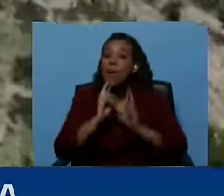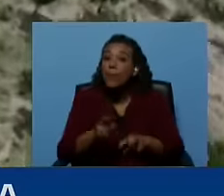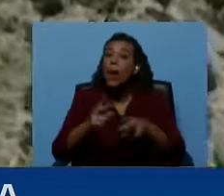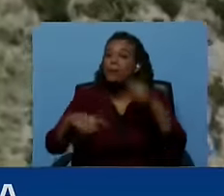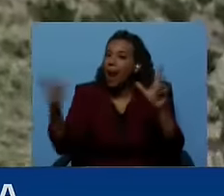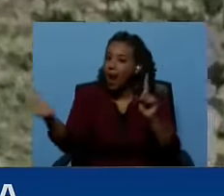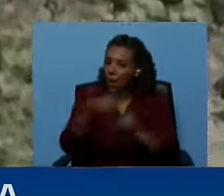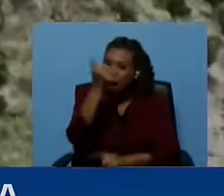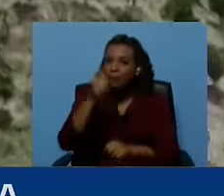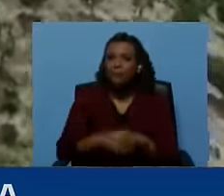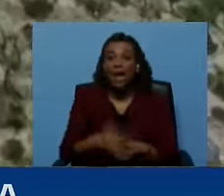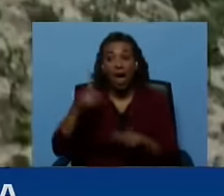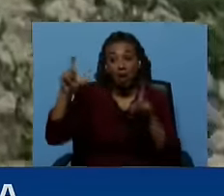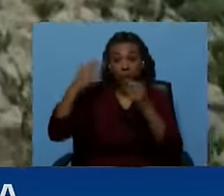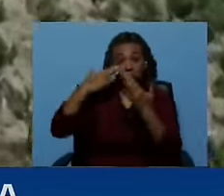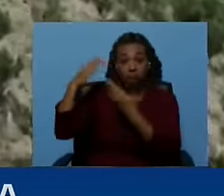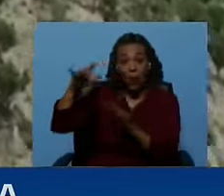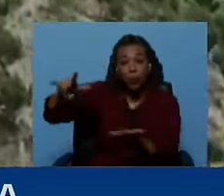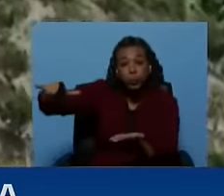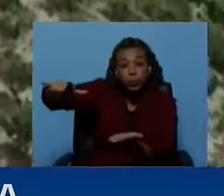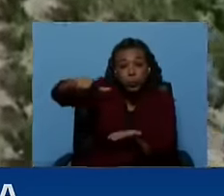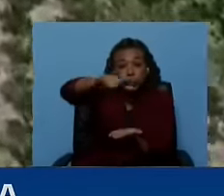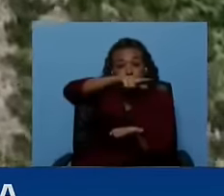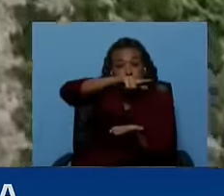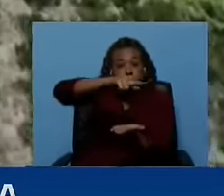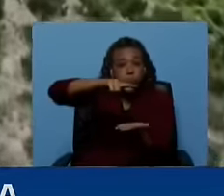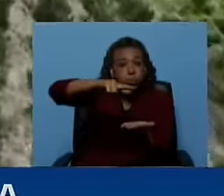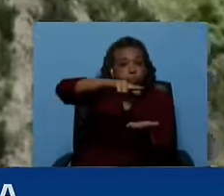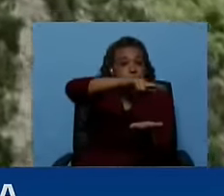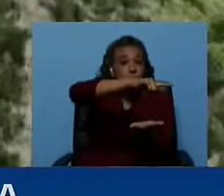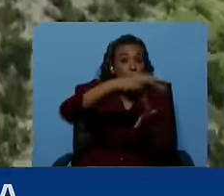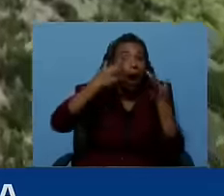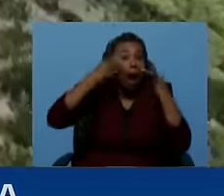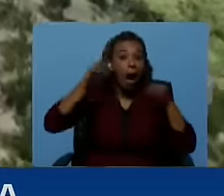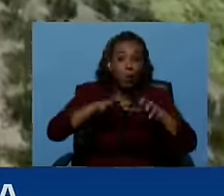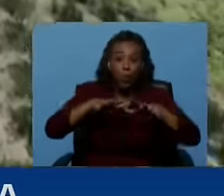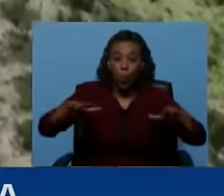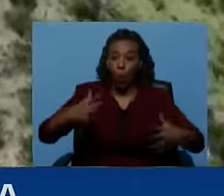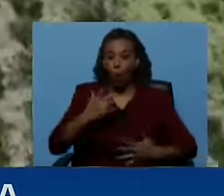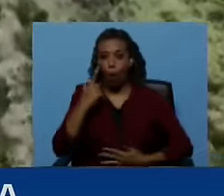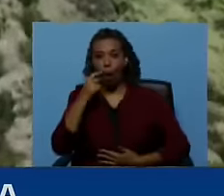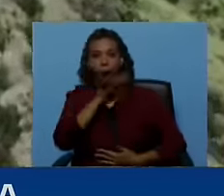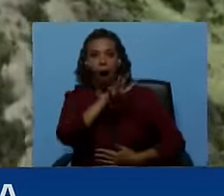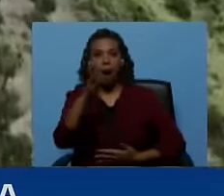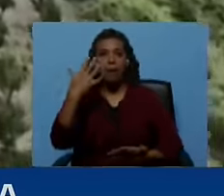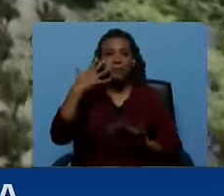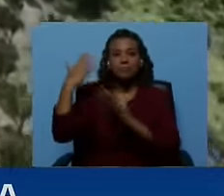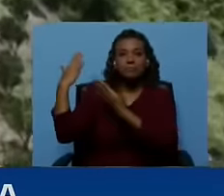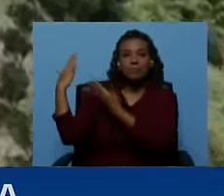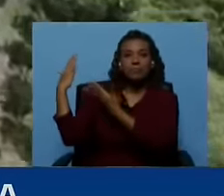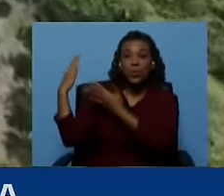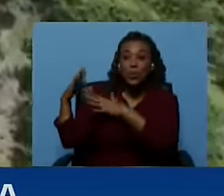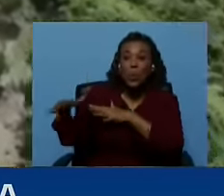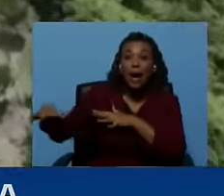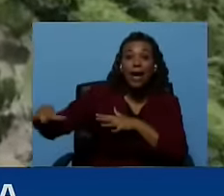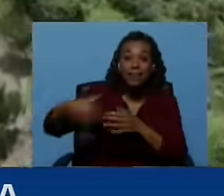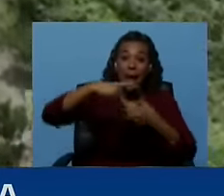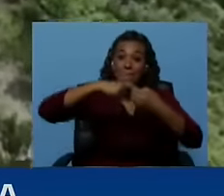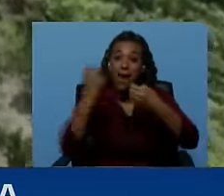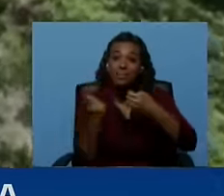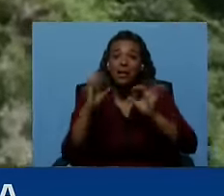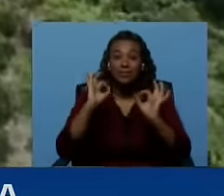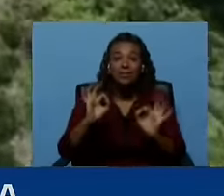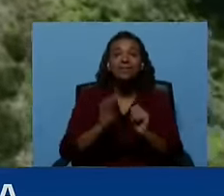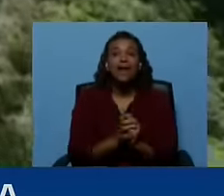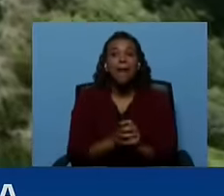se han logrado que en las imágenes de dron que estamos viendo ahorita son bastante apreciables en cuanto a lo que es la ruta de la mandarina me